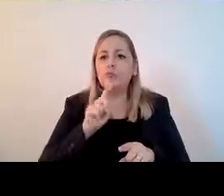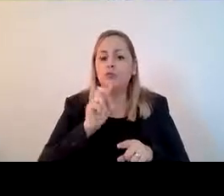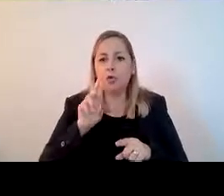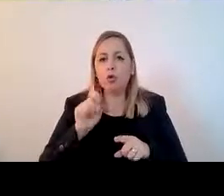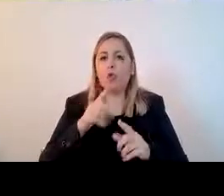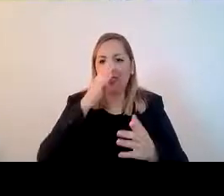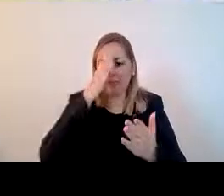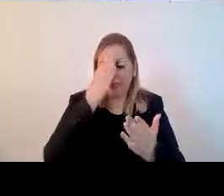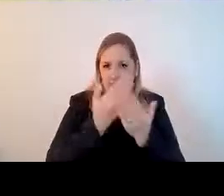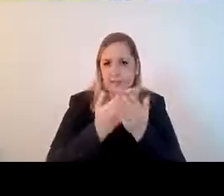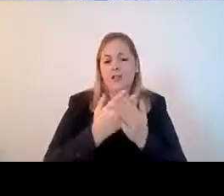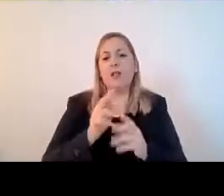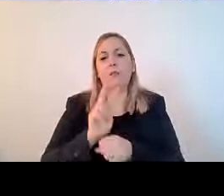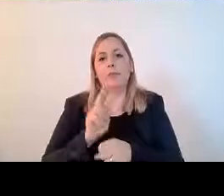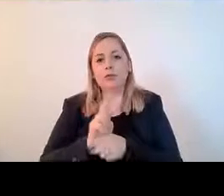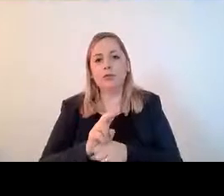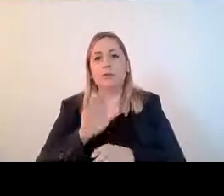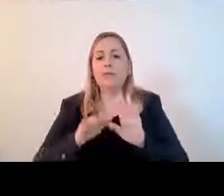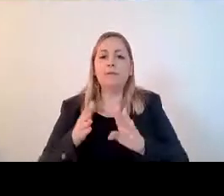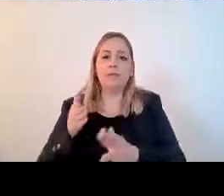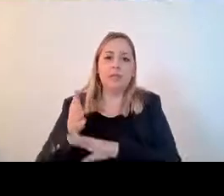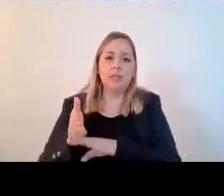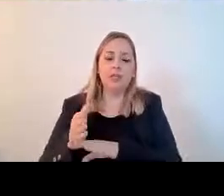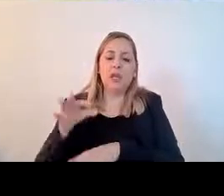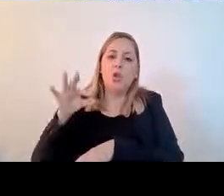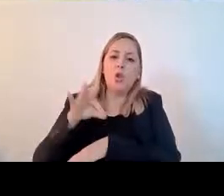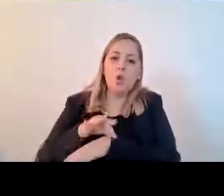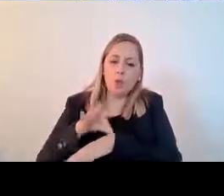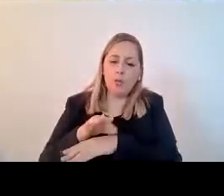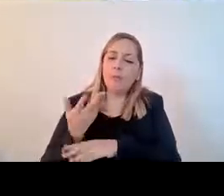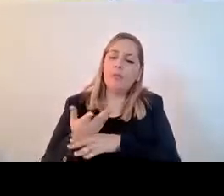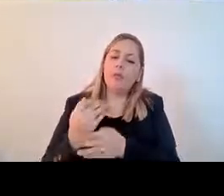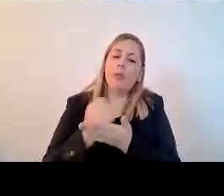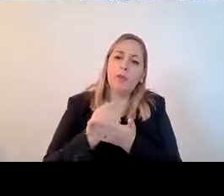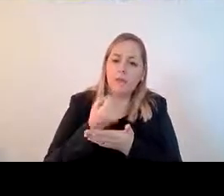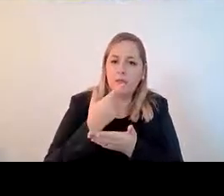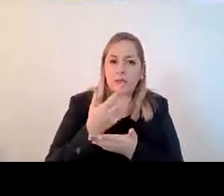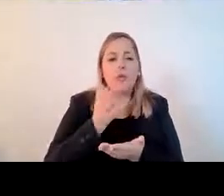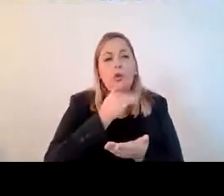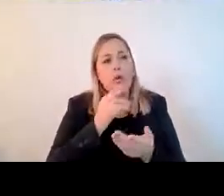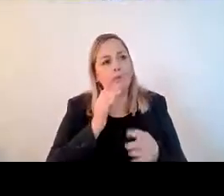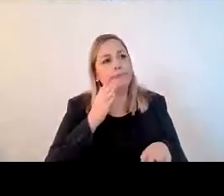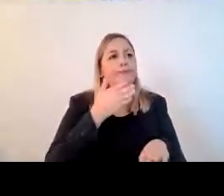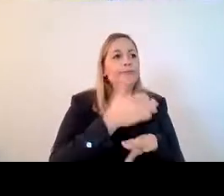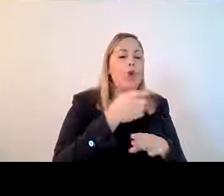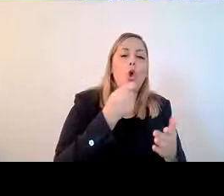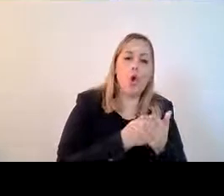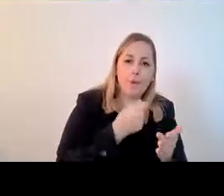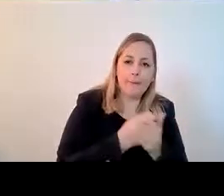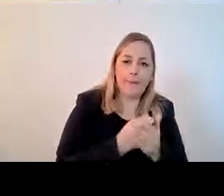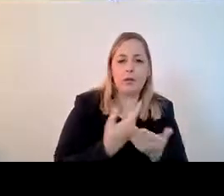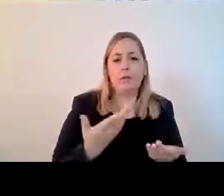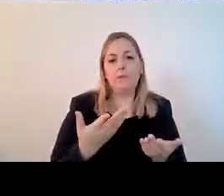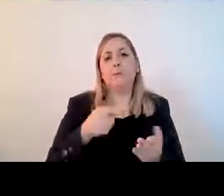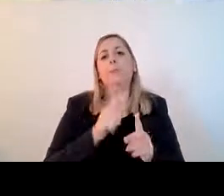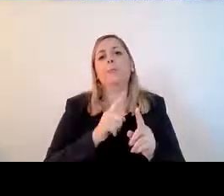profesora, tenían que habérsela para ir al policlínico, conseguir el medicamento, si no estaba tenían que comprarlo por su cuenta, y tenían